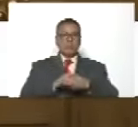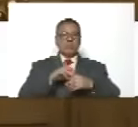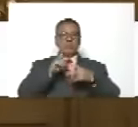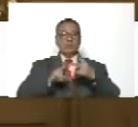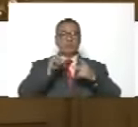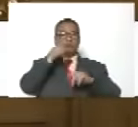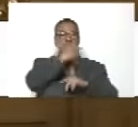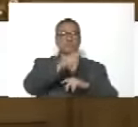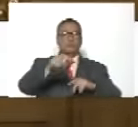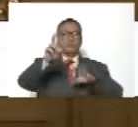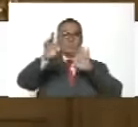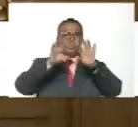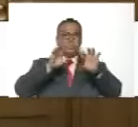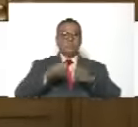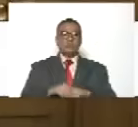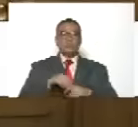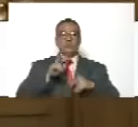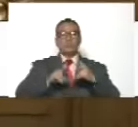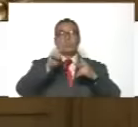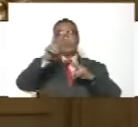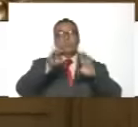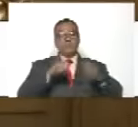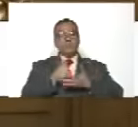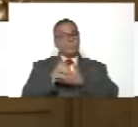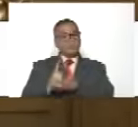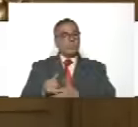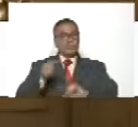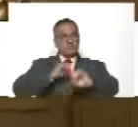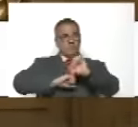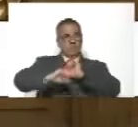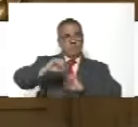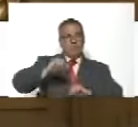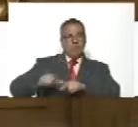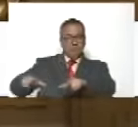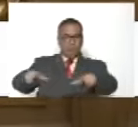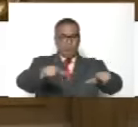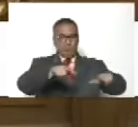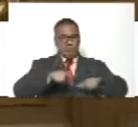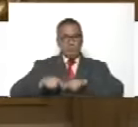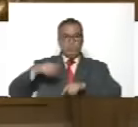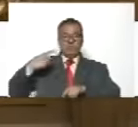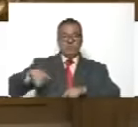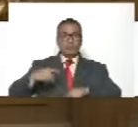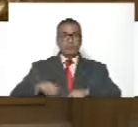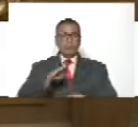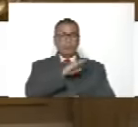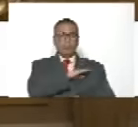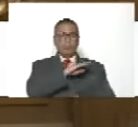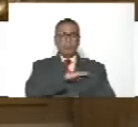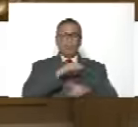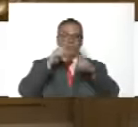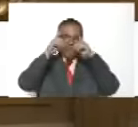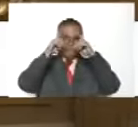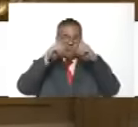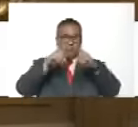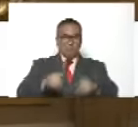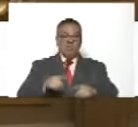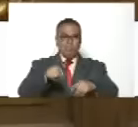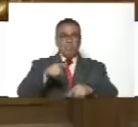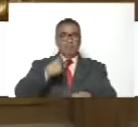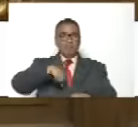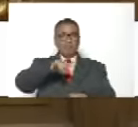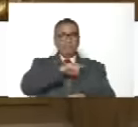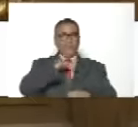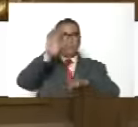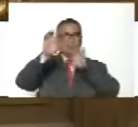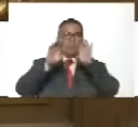ambos pueblos, abogando a favor de la defensa de la soberanía y el derecho a la autodeterminación de